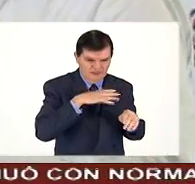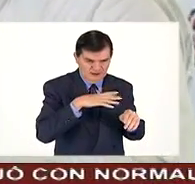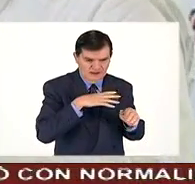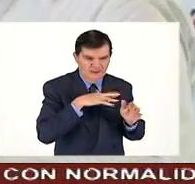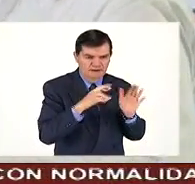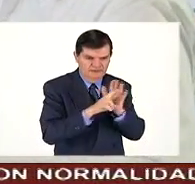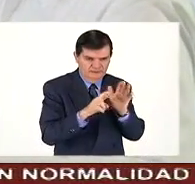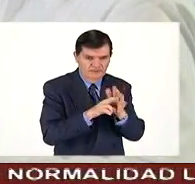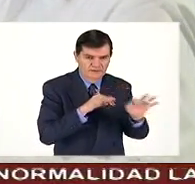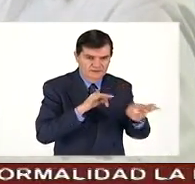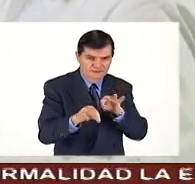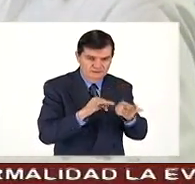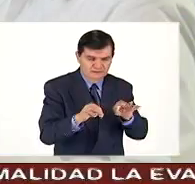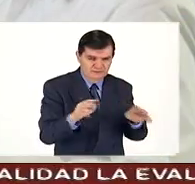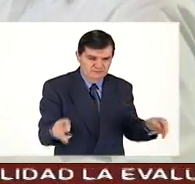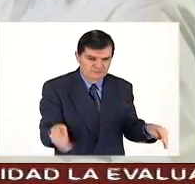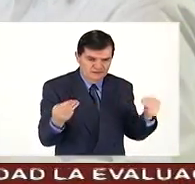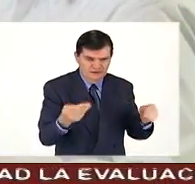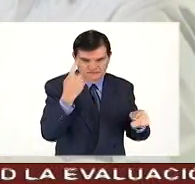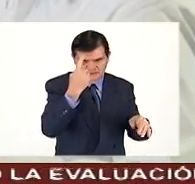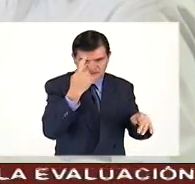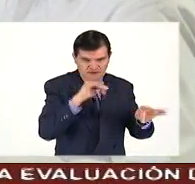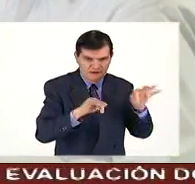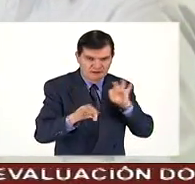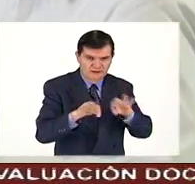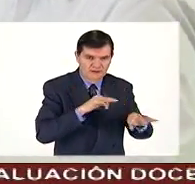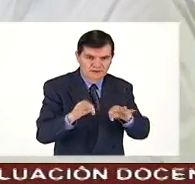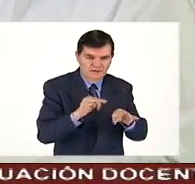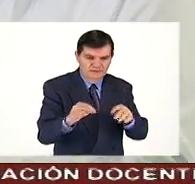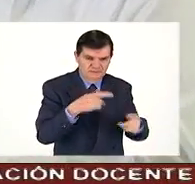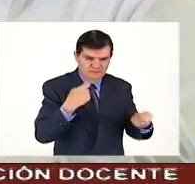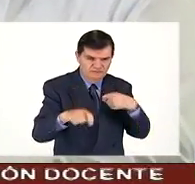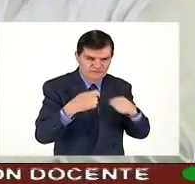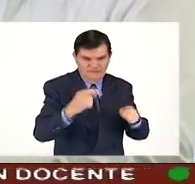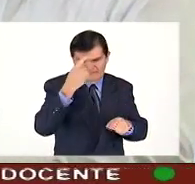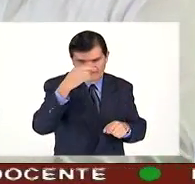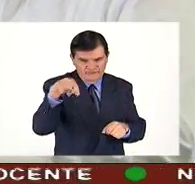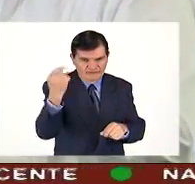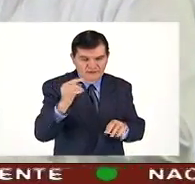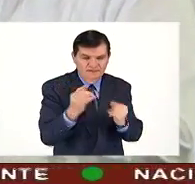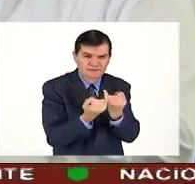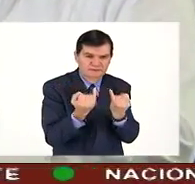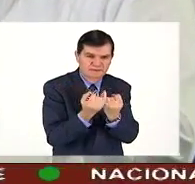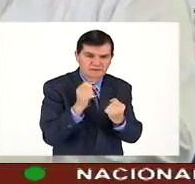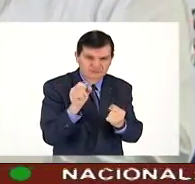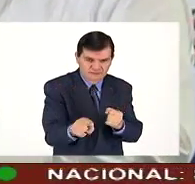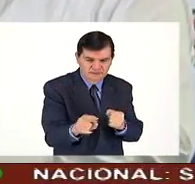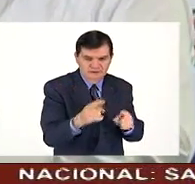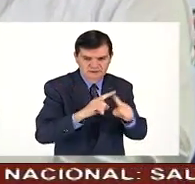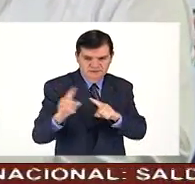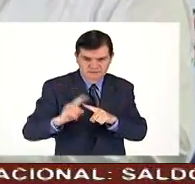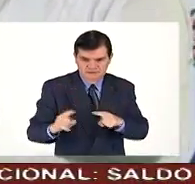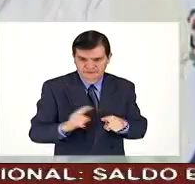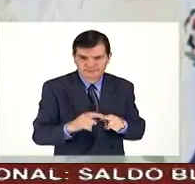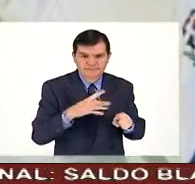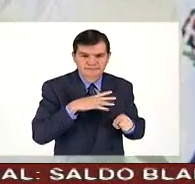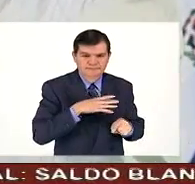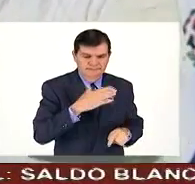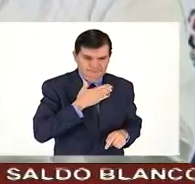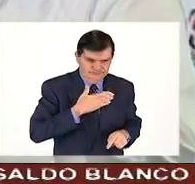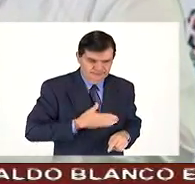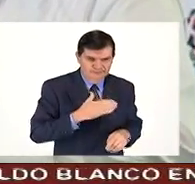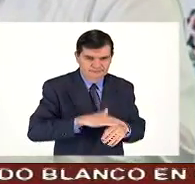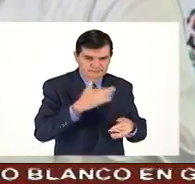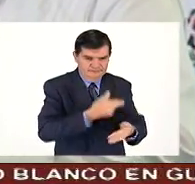ha permitido que el mercado de trabajo sea más flexible y eficiente, también, en muchos casos, la justicia